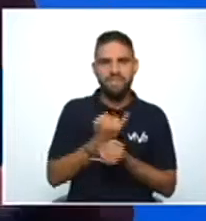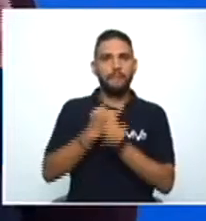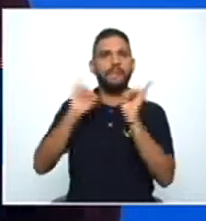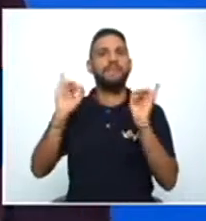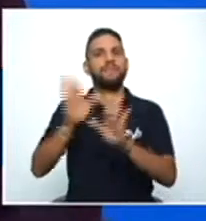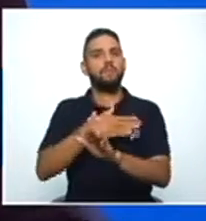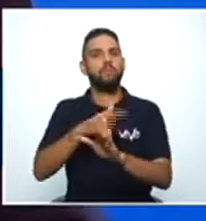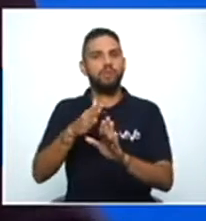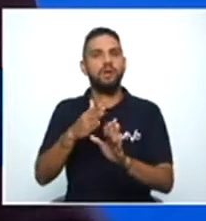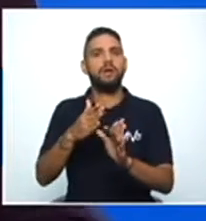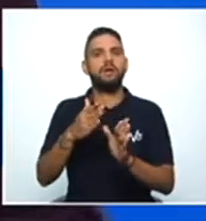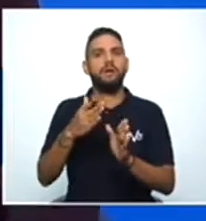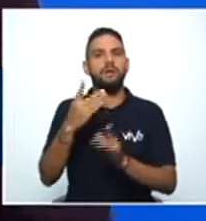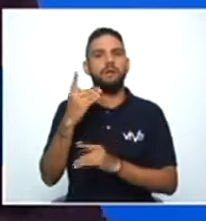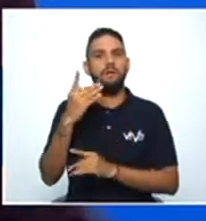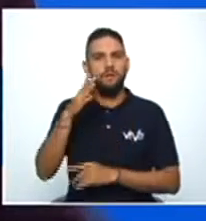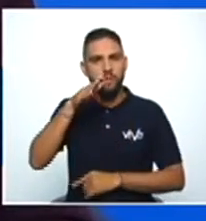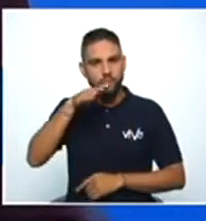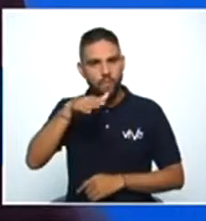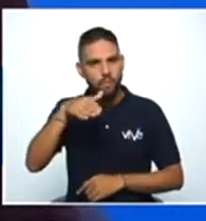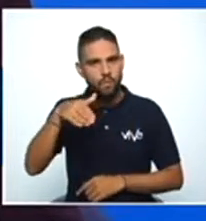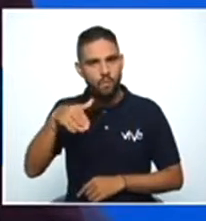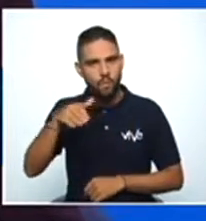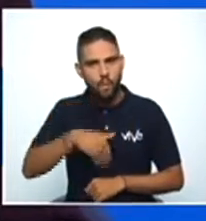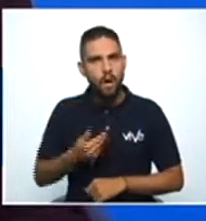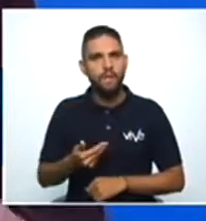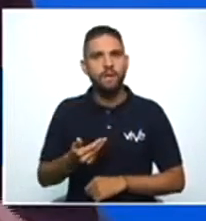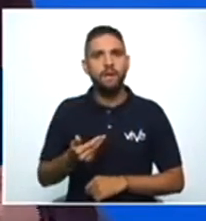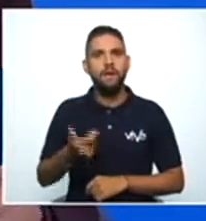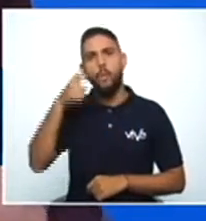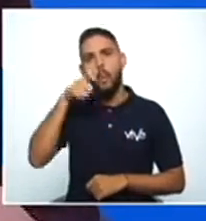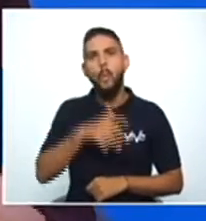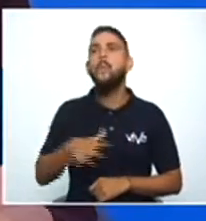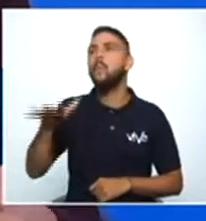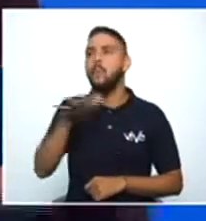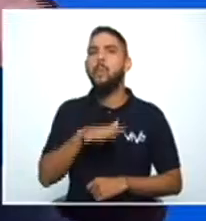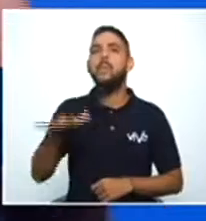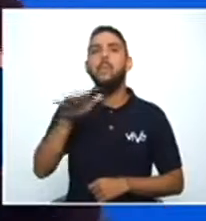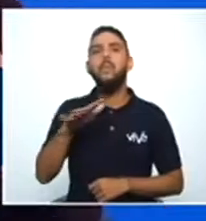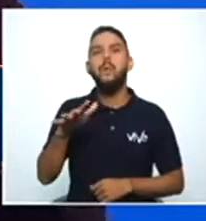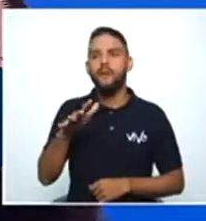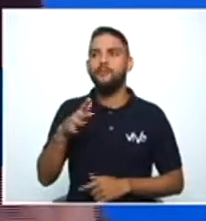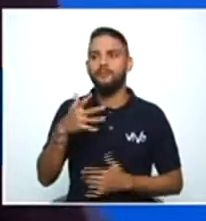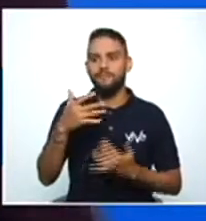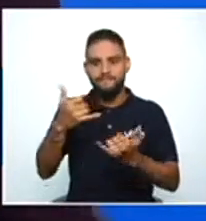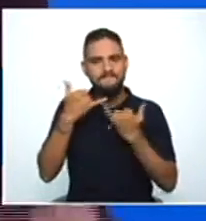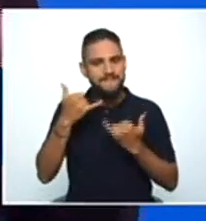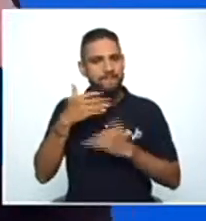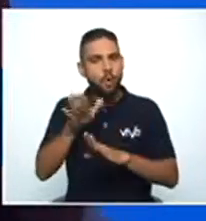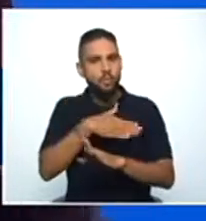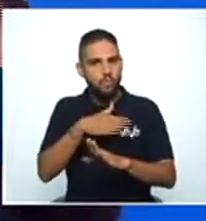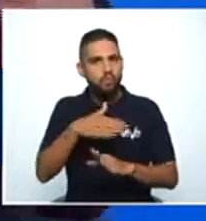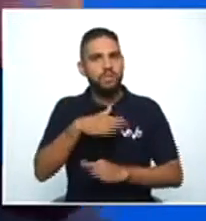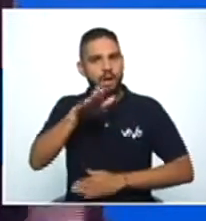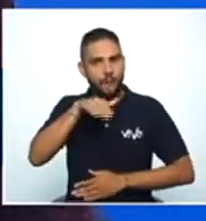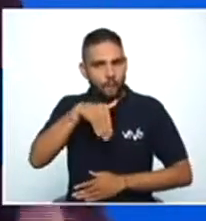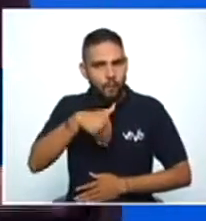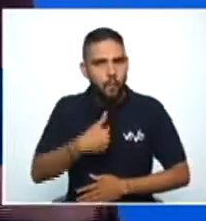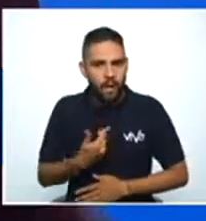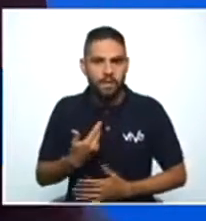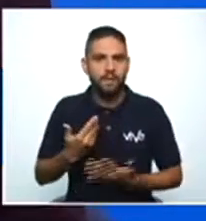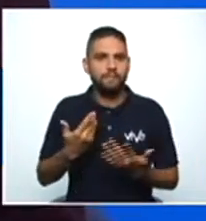dentro de esa visión nosotros pudiésemos hacer referencias de que el pueblo tiene la capacidad de autoabastecerse musicalmente musicalmente con